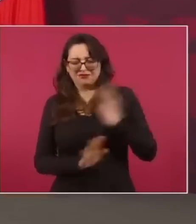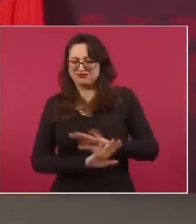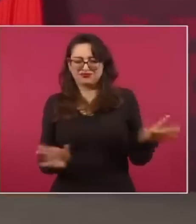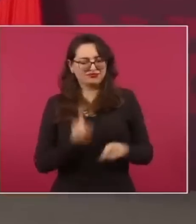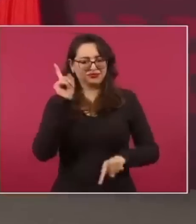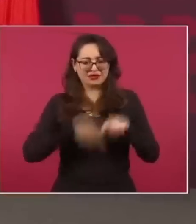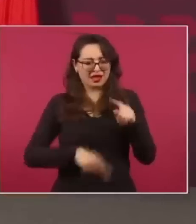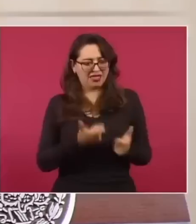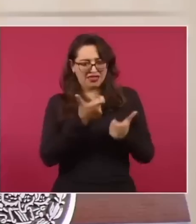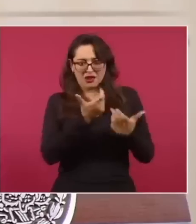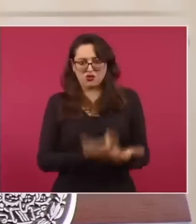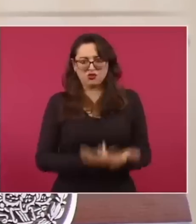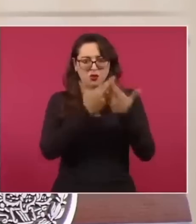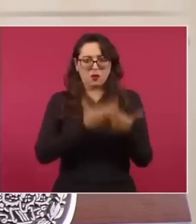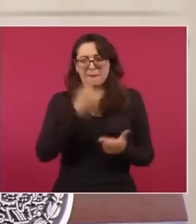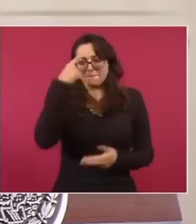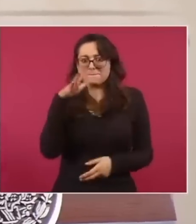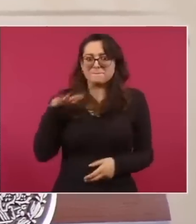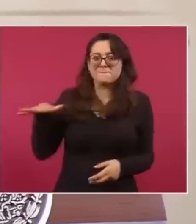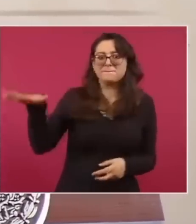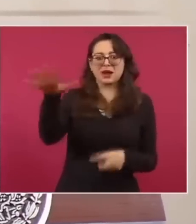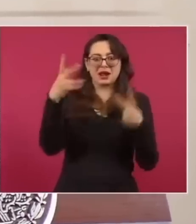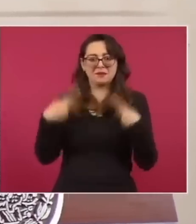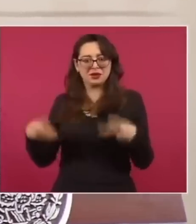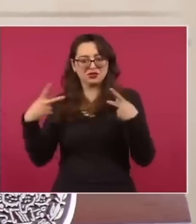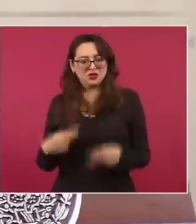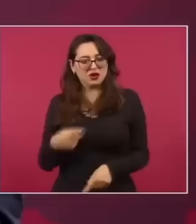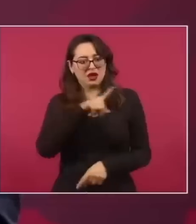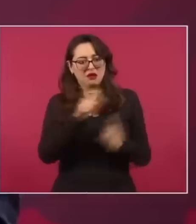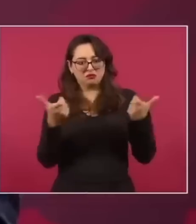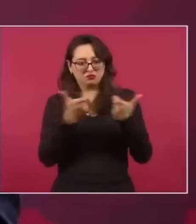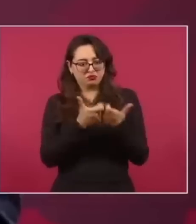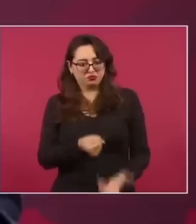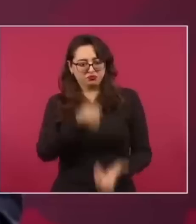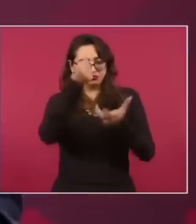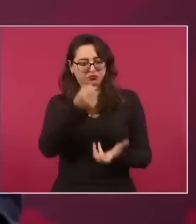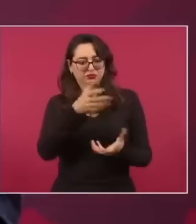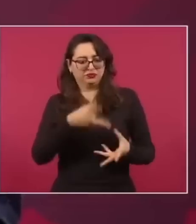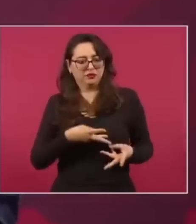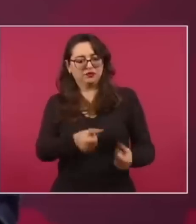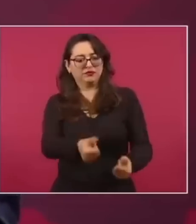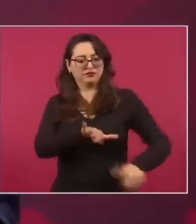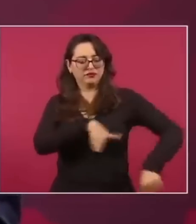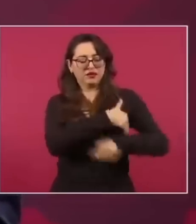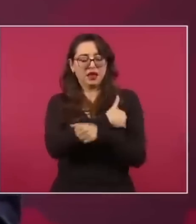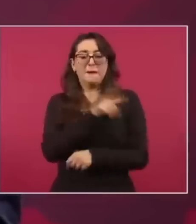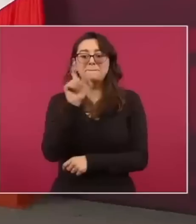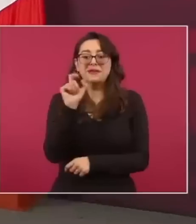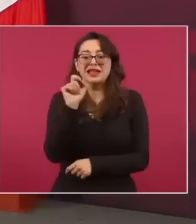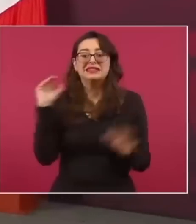Entonces, esos 20 mil millones de pesos, de privilegios,